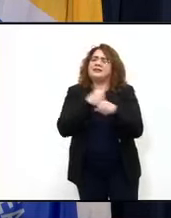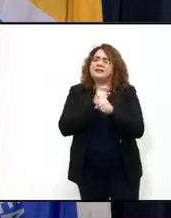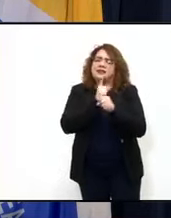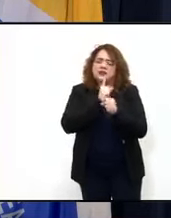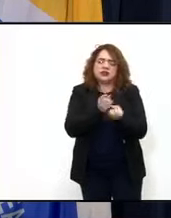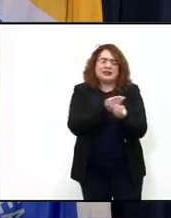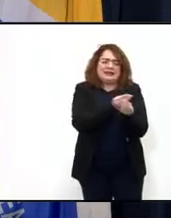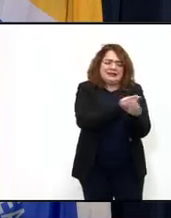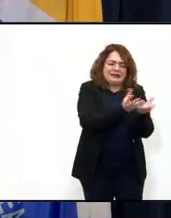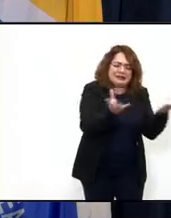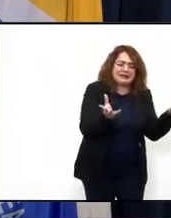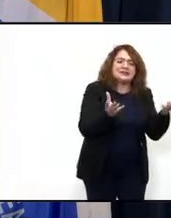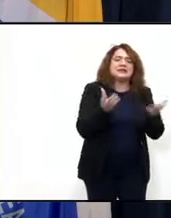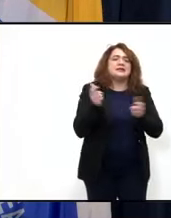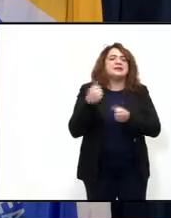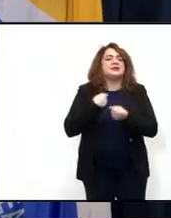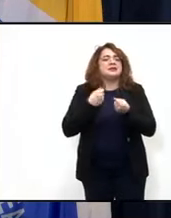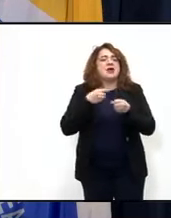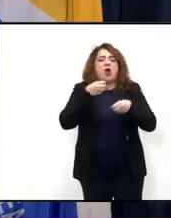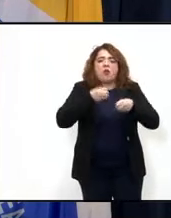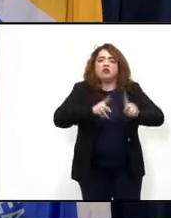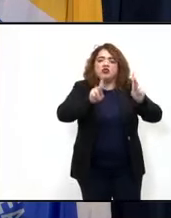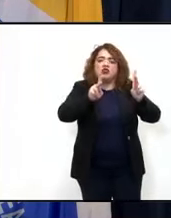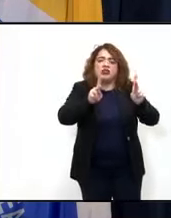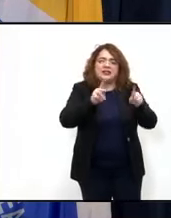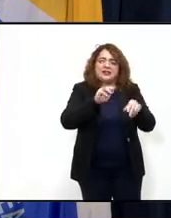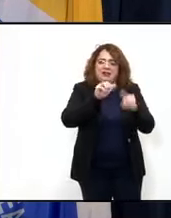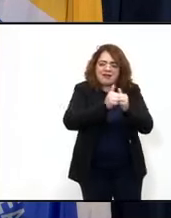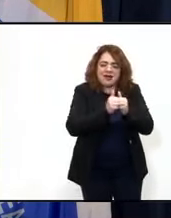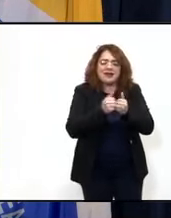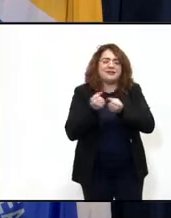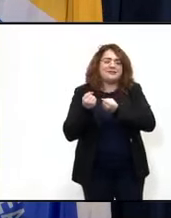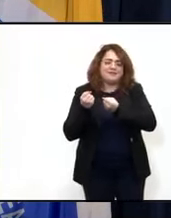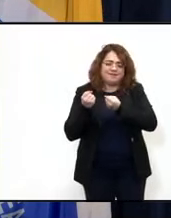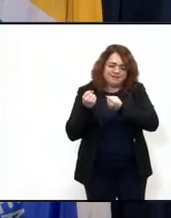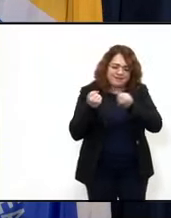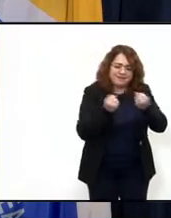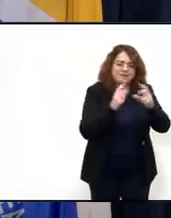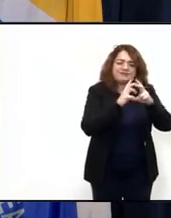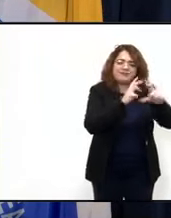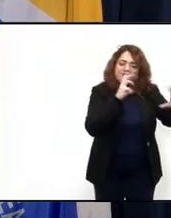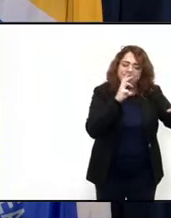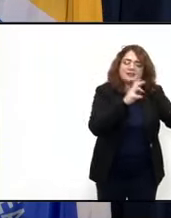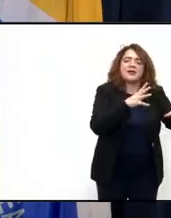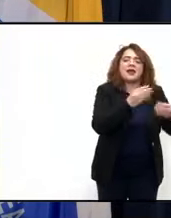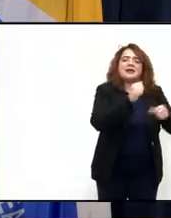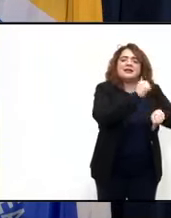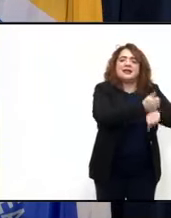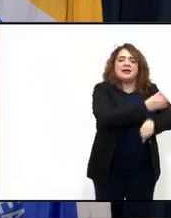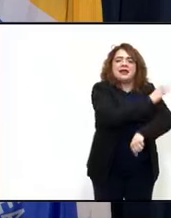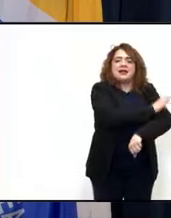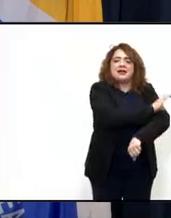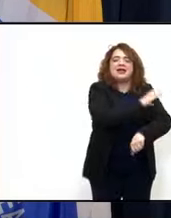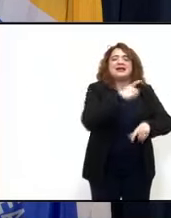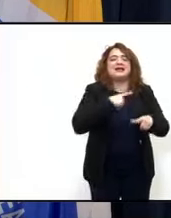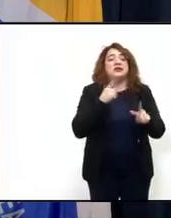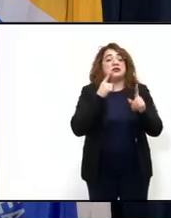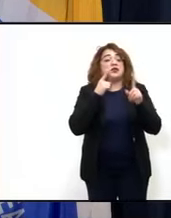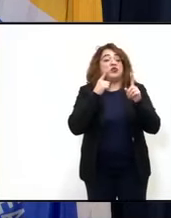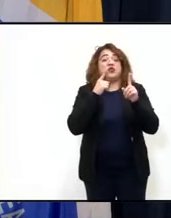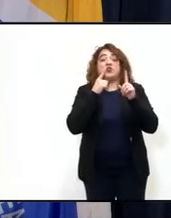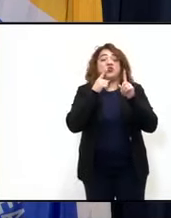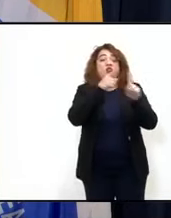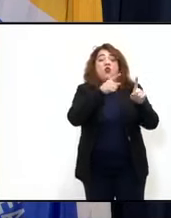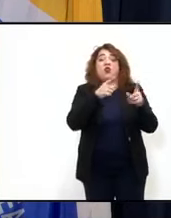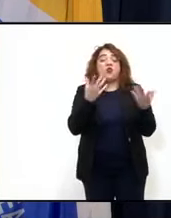más vacunación, normalmente son aquellos con más altos ingresos. Entonces, queremos asegurar que